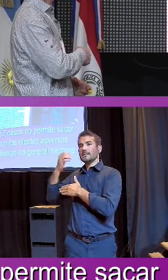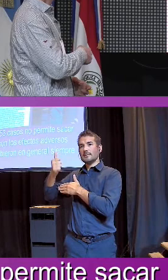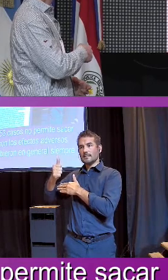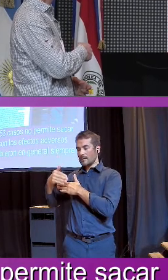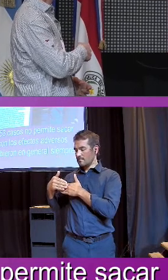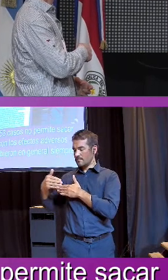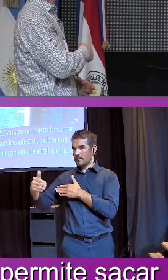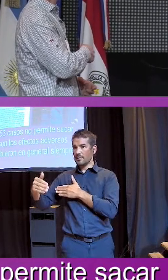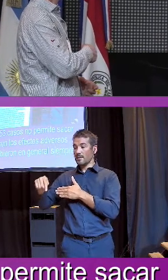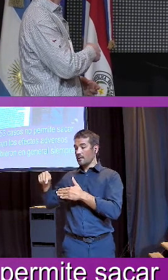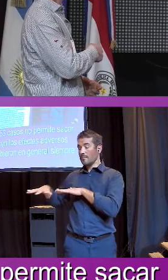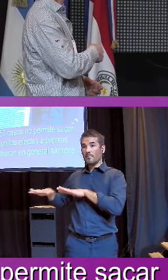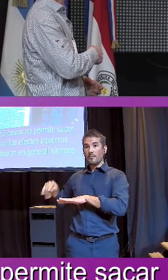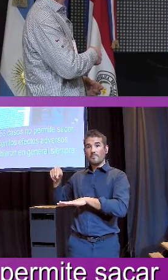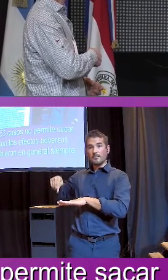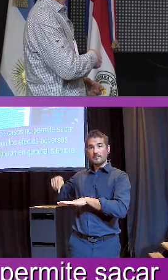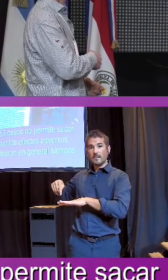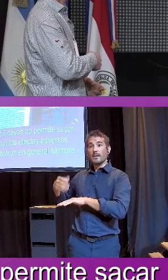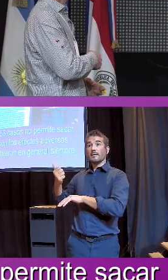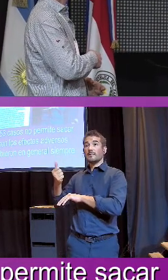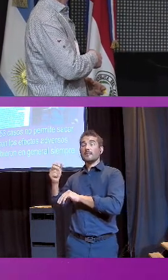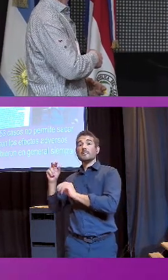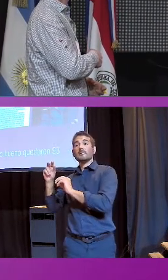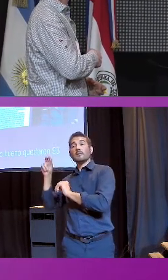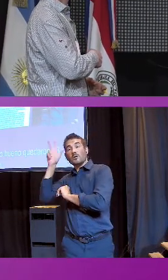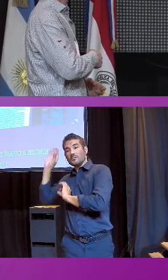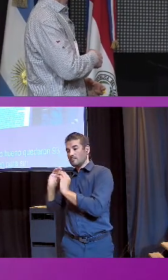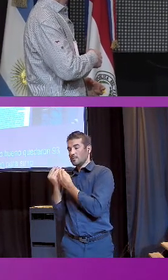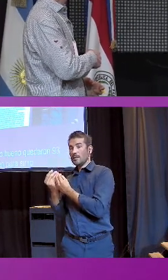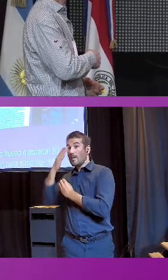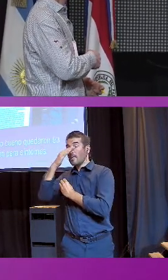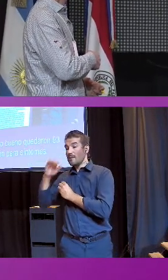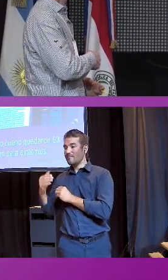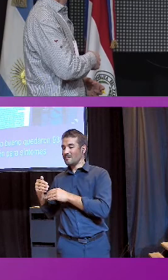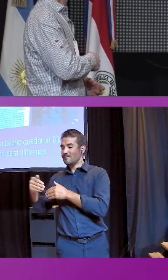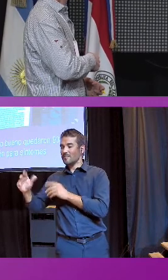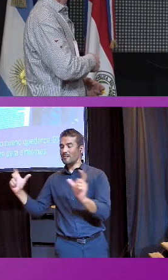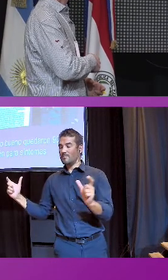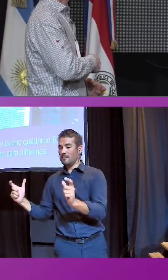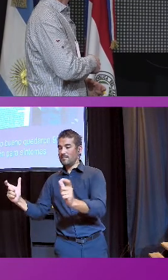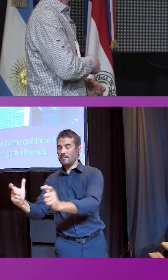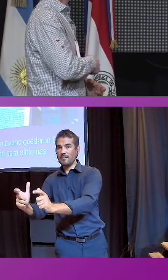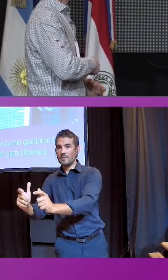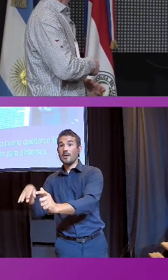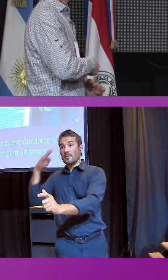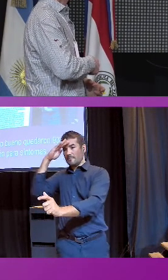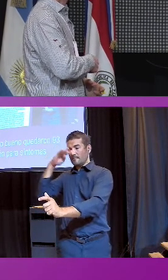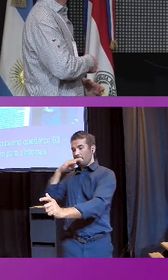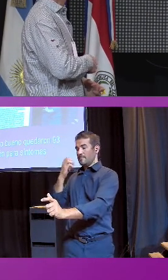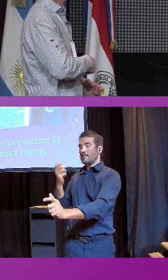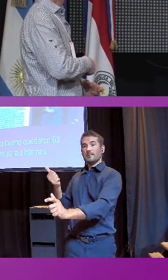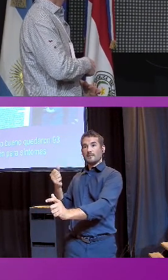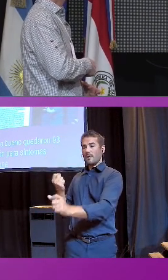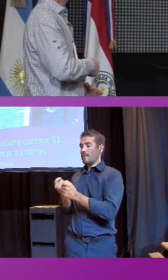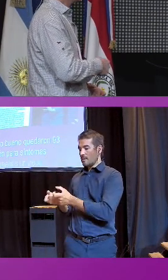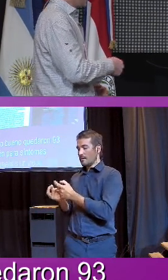quedaron 93 para comparar, de 5 a 20 años, también para síntomas asociados, por 6 meses, con cuestionarios